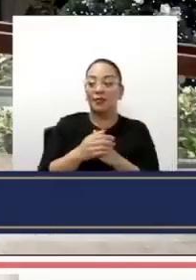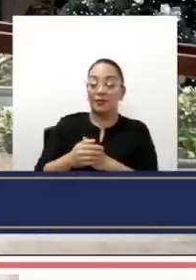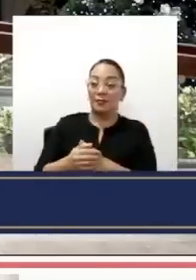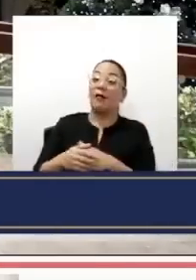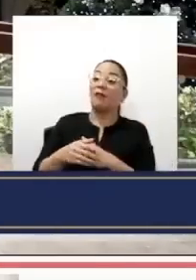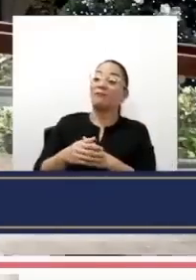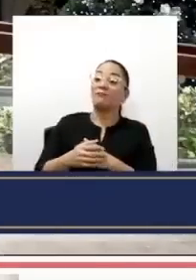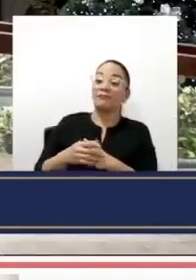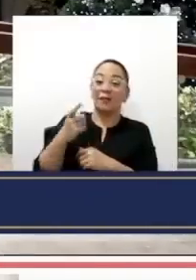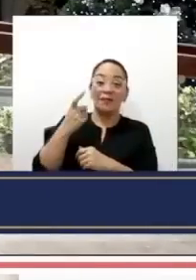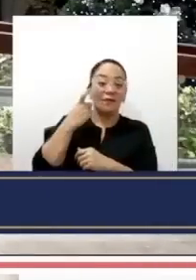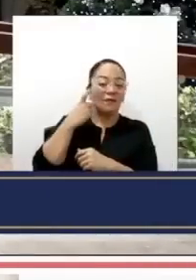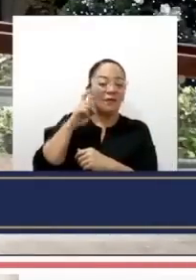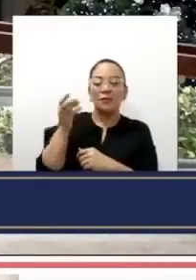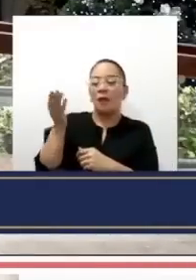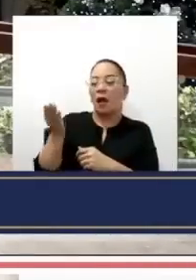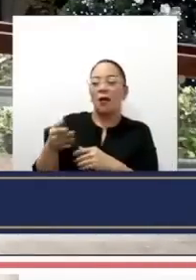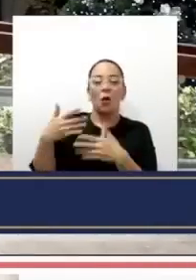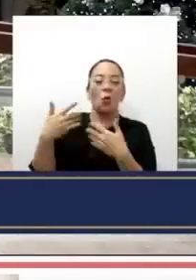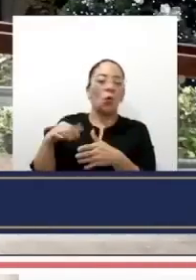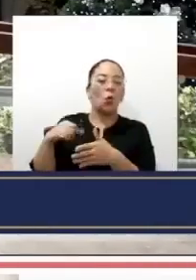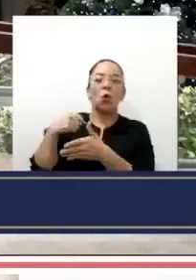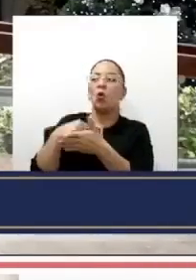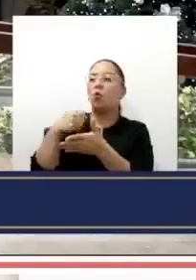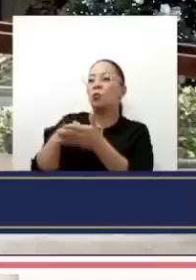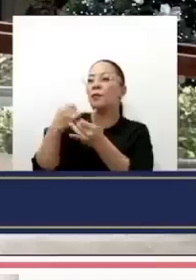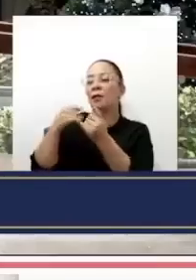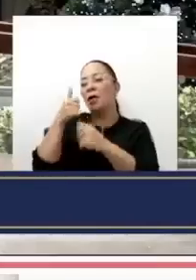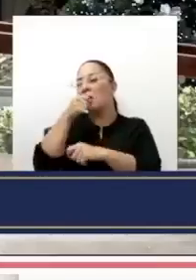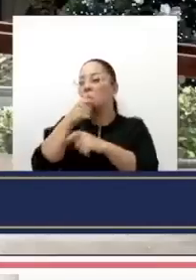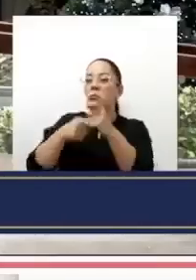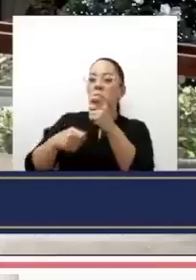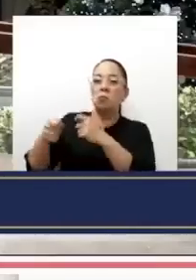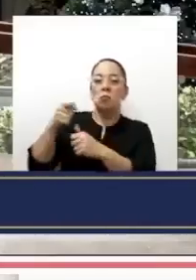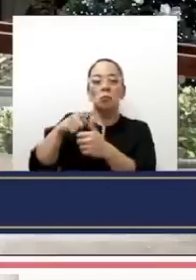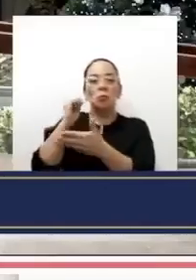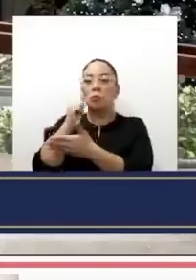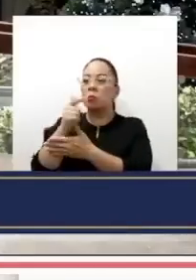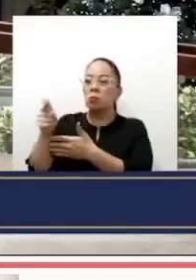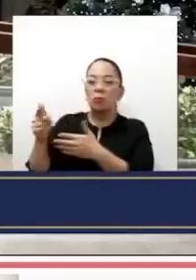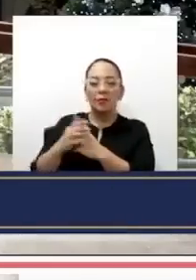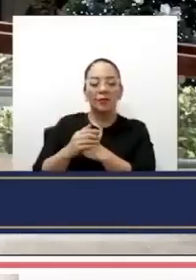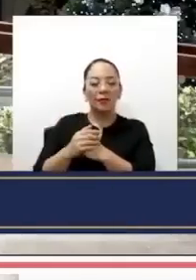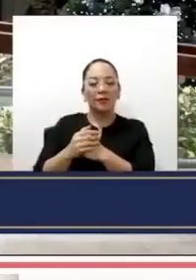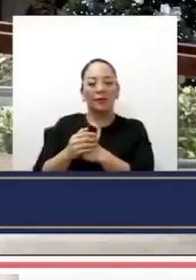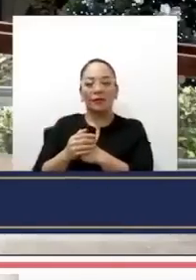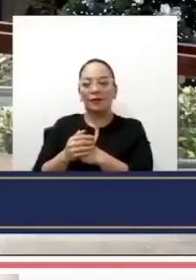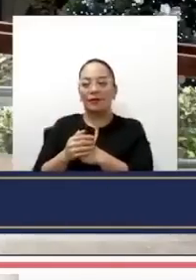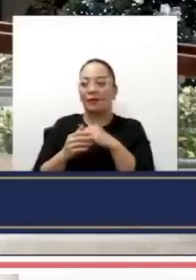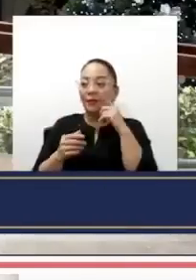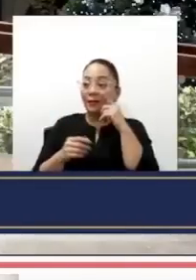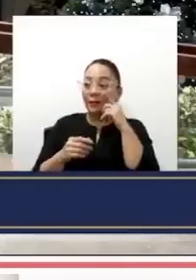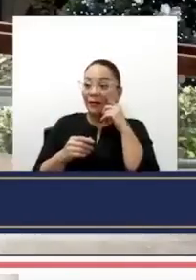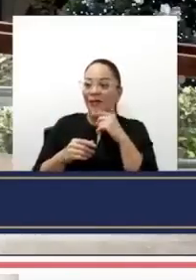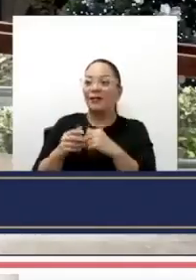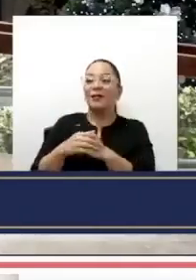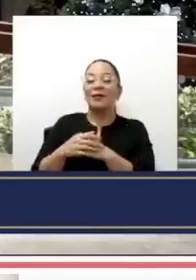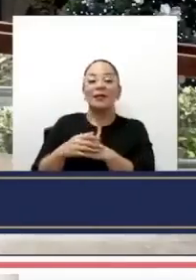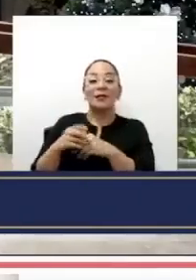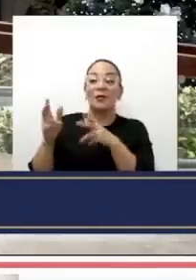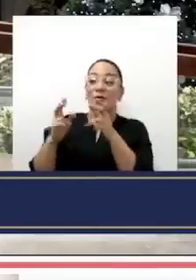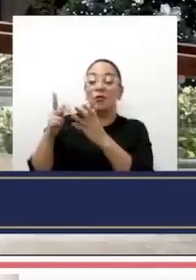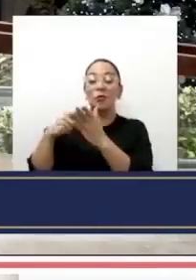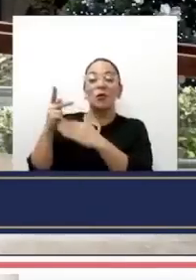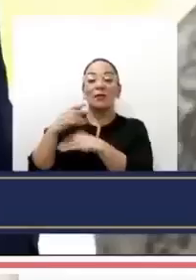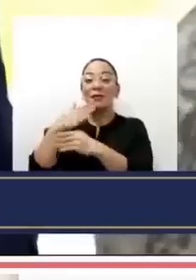fiscalía está luchando contra el sicariato, el narcotráfico. No, está oyendo el programa. Y está oyendo programas de Malas